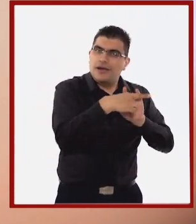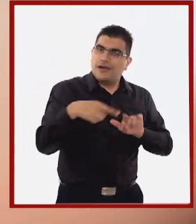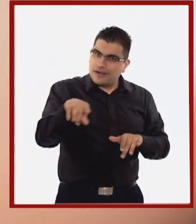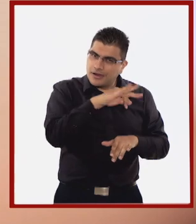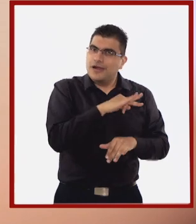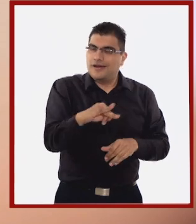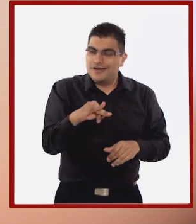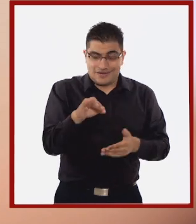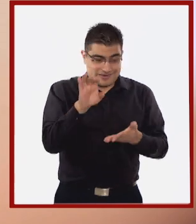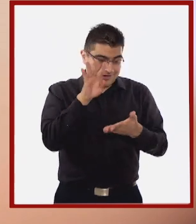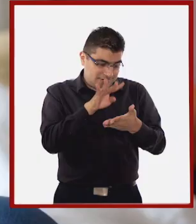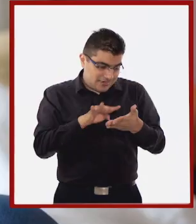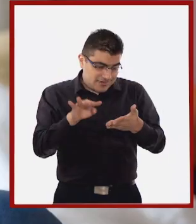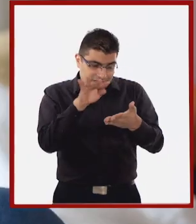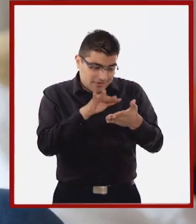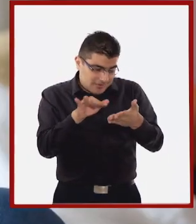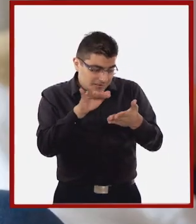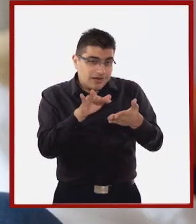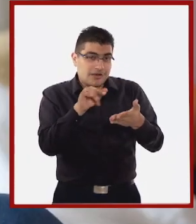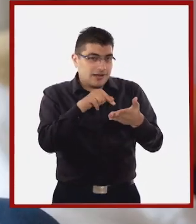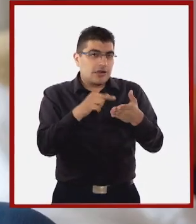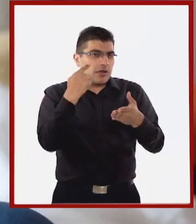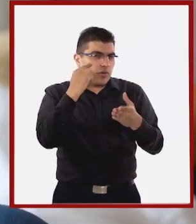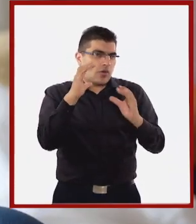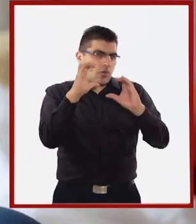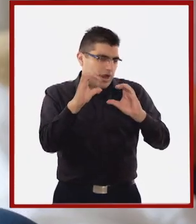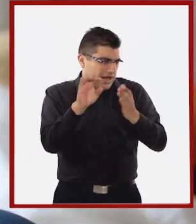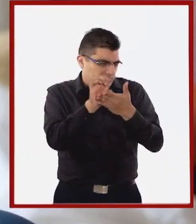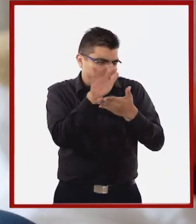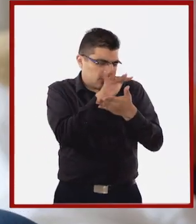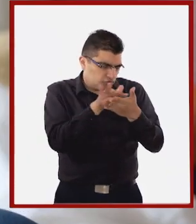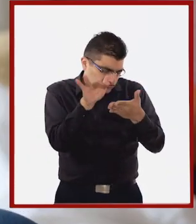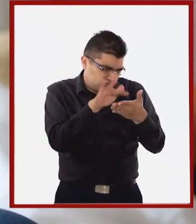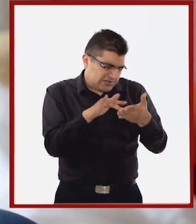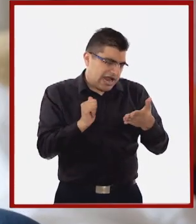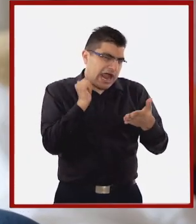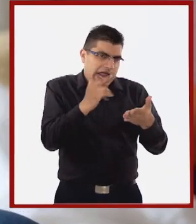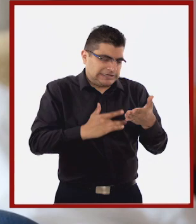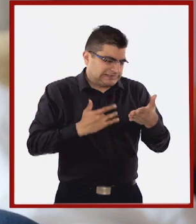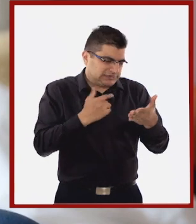Si nosotros leemos con cuidado, qué sé yo, alguna novela, algún poema, algún cuento,